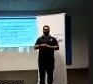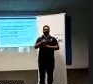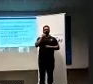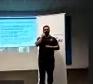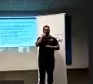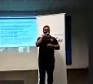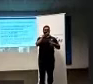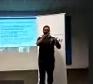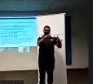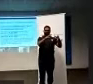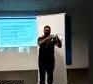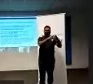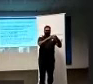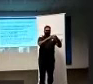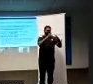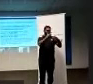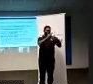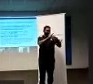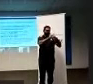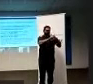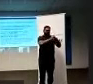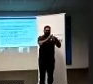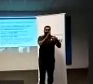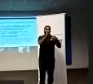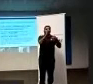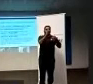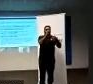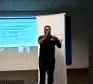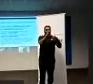segunda fue de 75%. Siguiente.